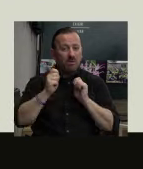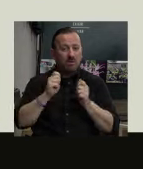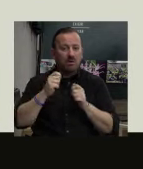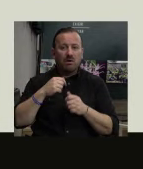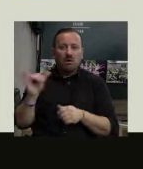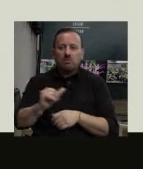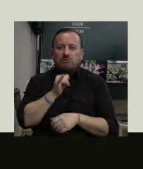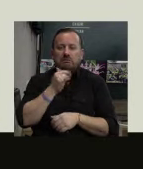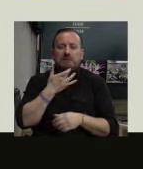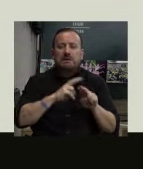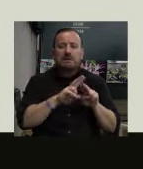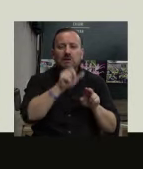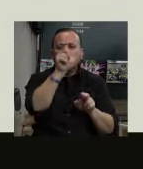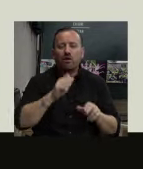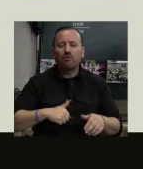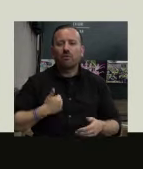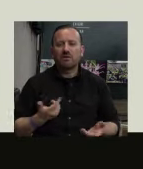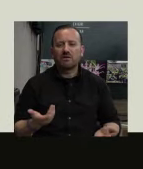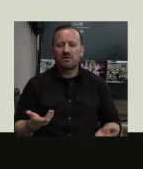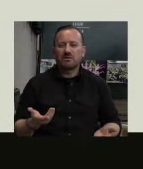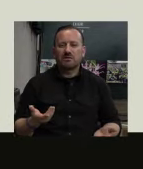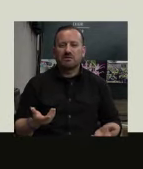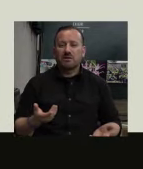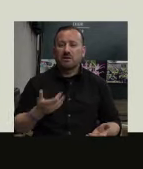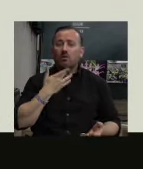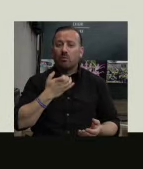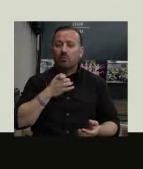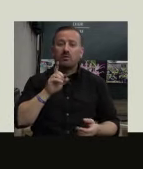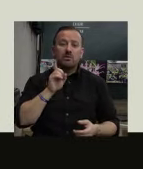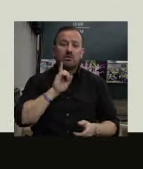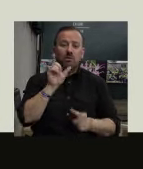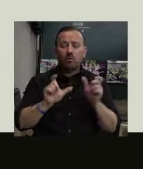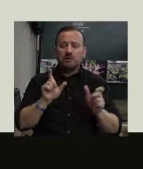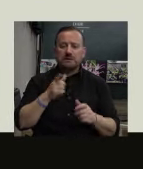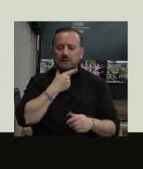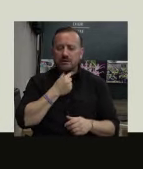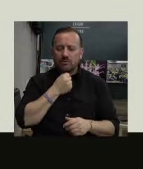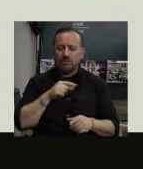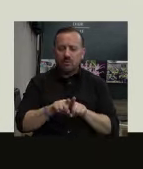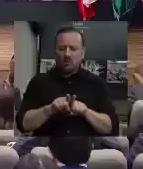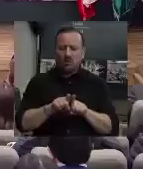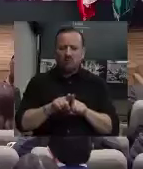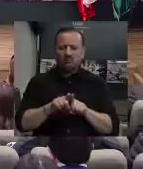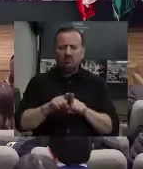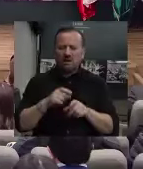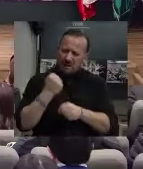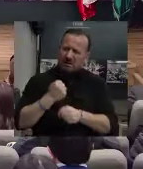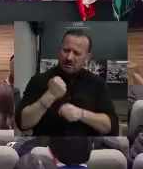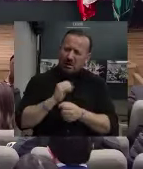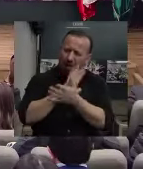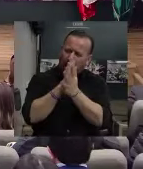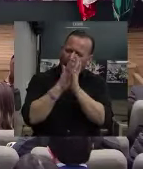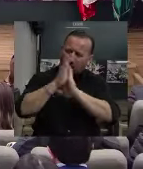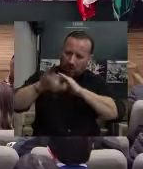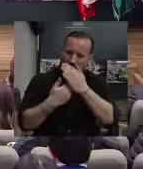qué hacer con un voluntario porque hay gente que quiere cuerda que quiere que uno le ponga trabajo todo el día y un